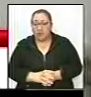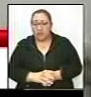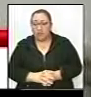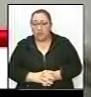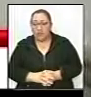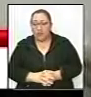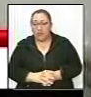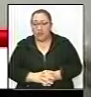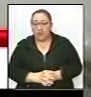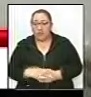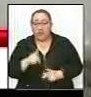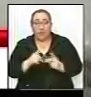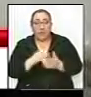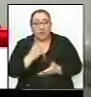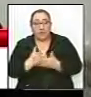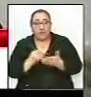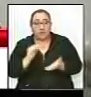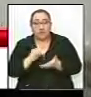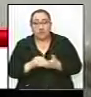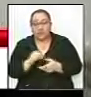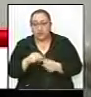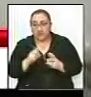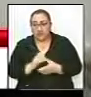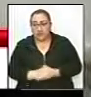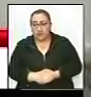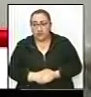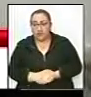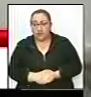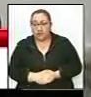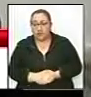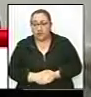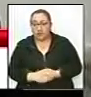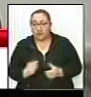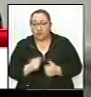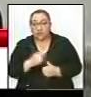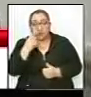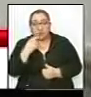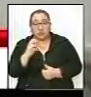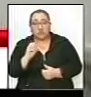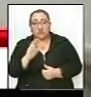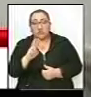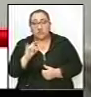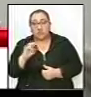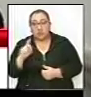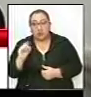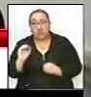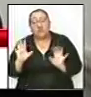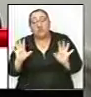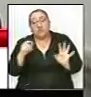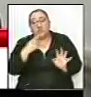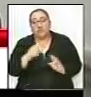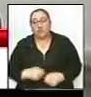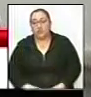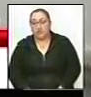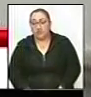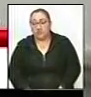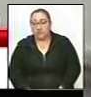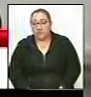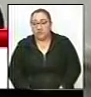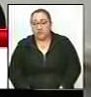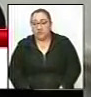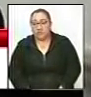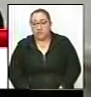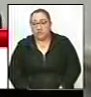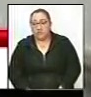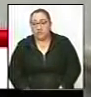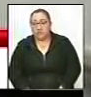solapar algunos delitos, en este caso referidos al señor Ovido, supuestos delitos cometidos por el señor Ovido. Ha